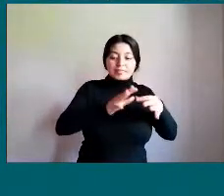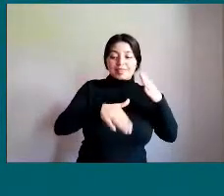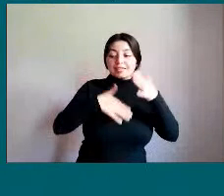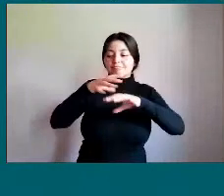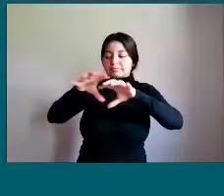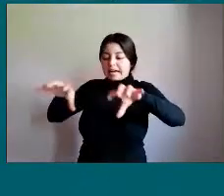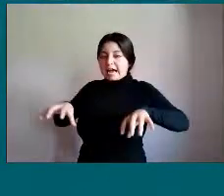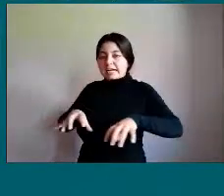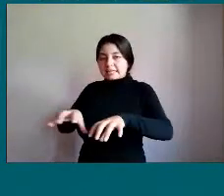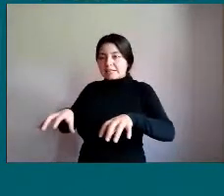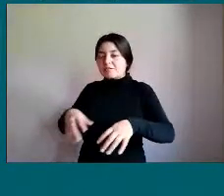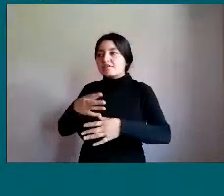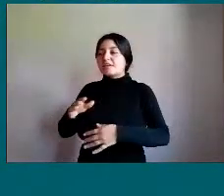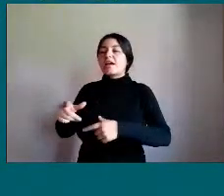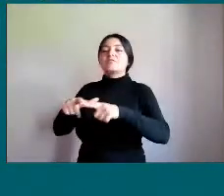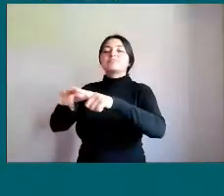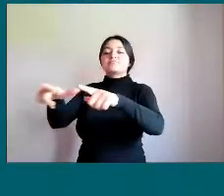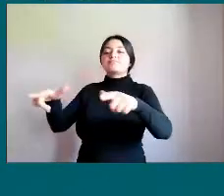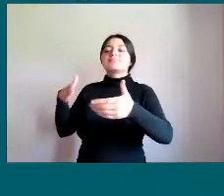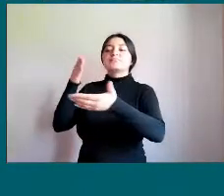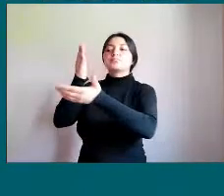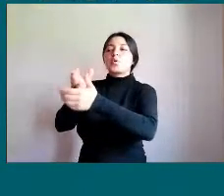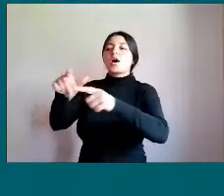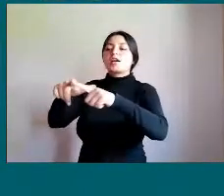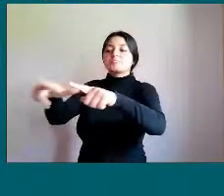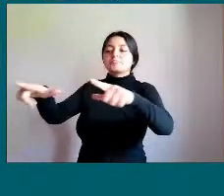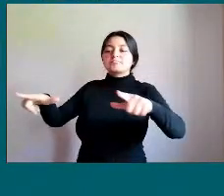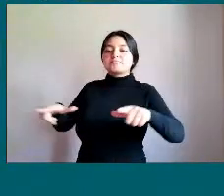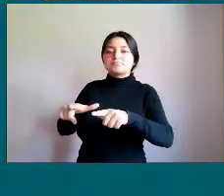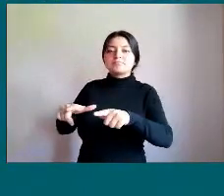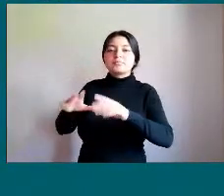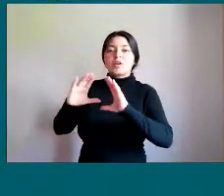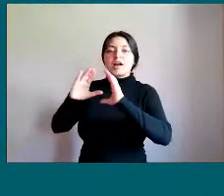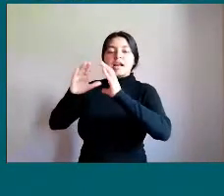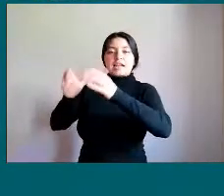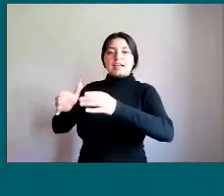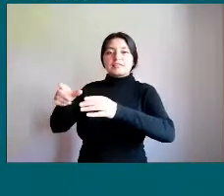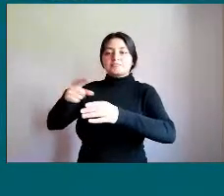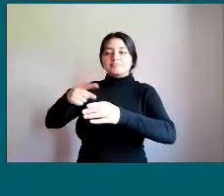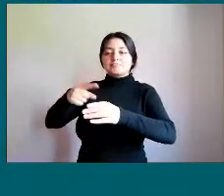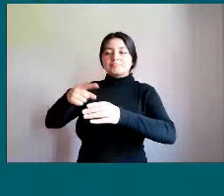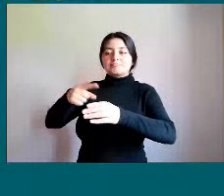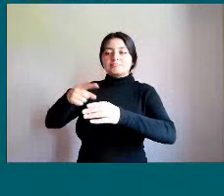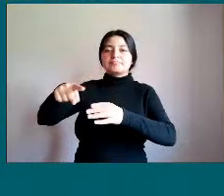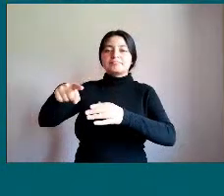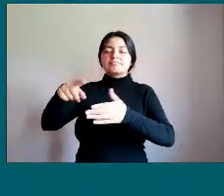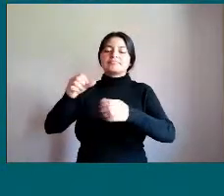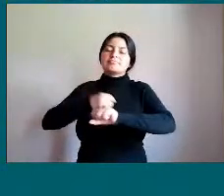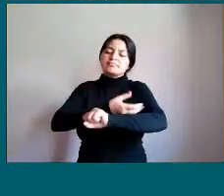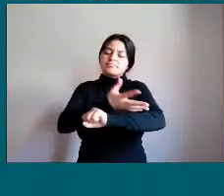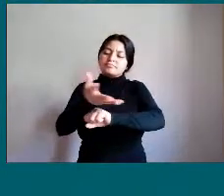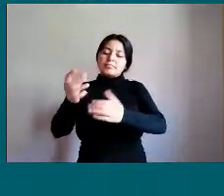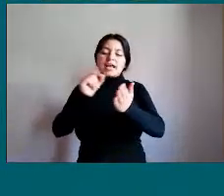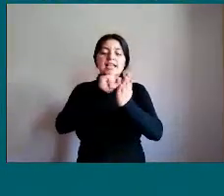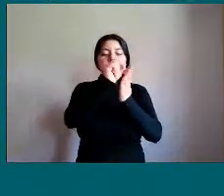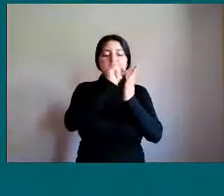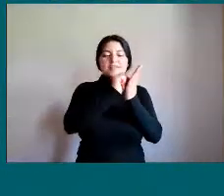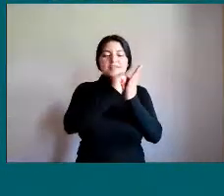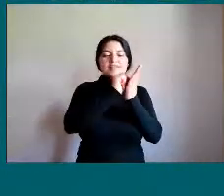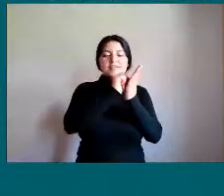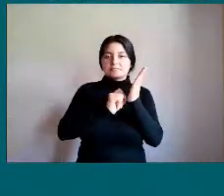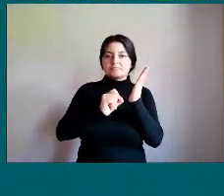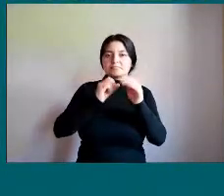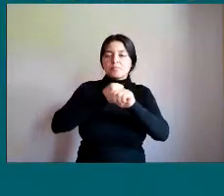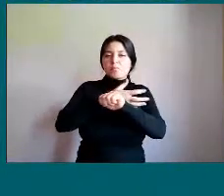al patio y tengo que escribir un poema con un tipo de rima de lo que he aprendido anteriormente a uno